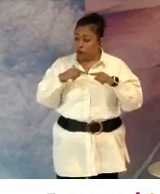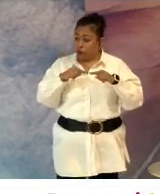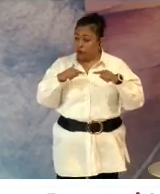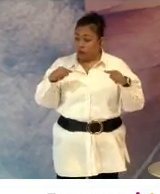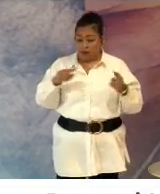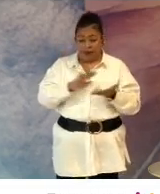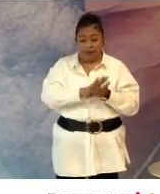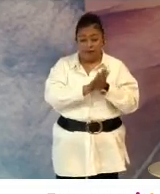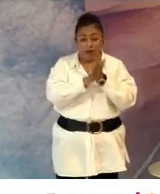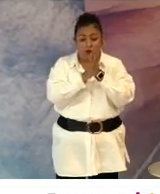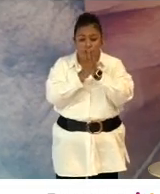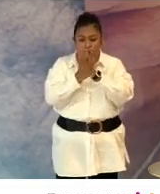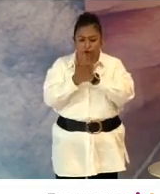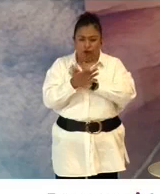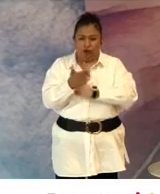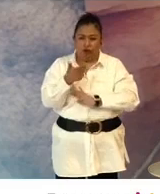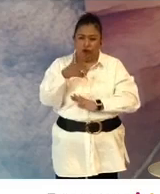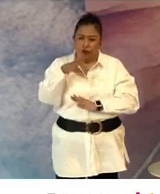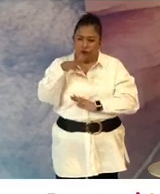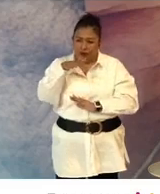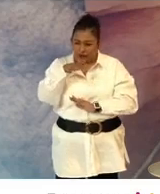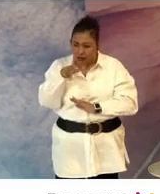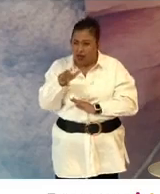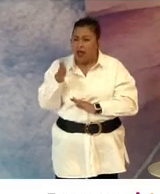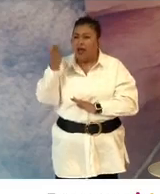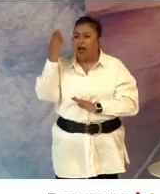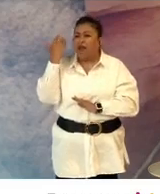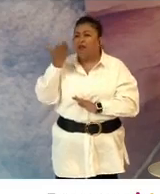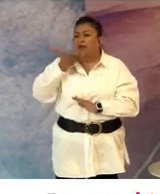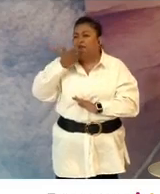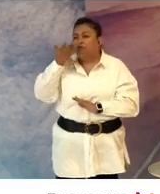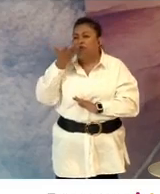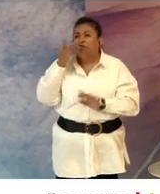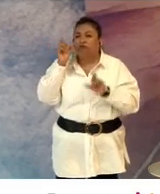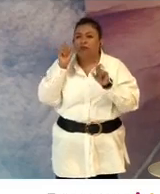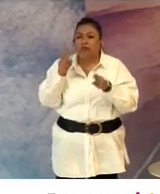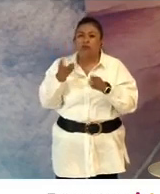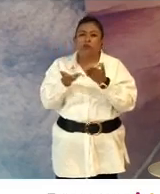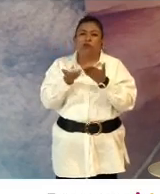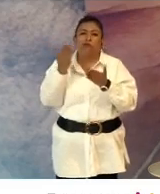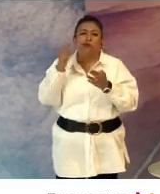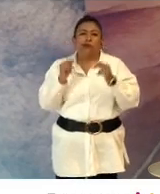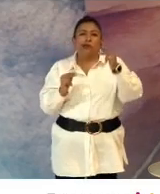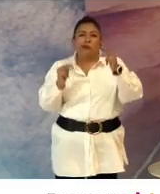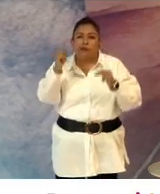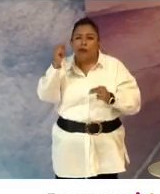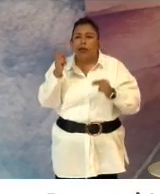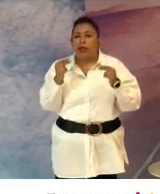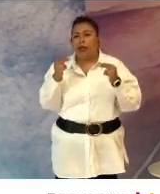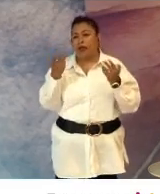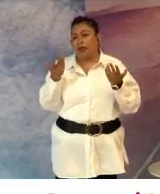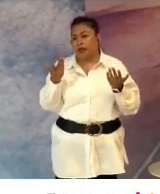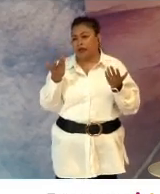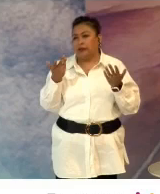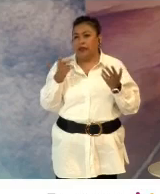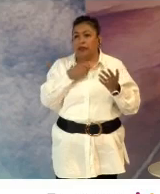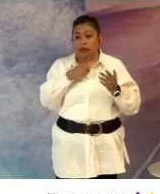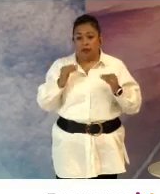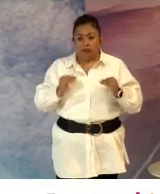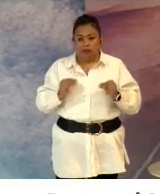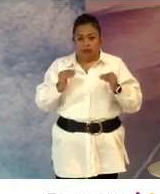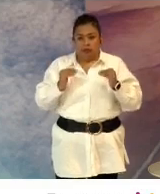la evolución de la gobernanza de formas tradicionales como las jerarquías,